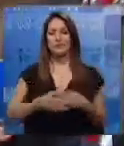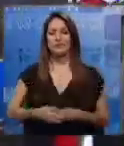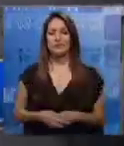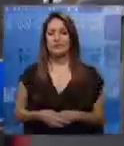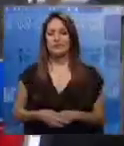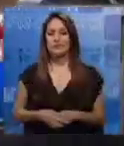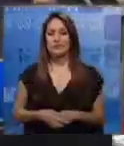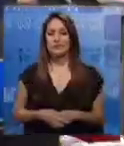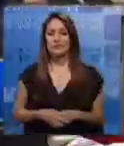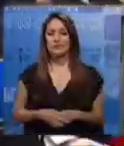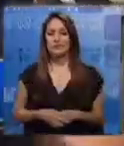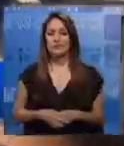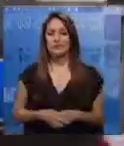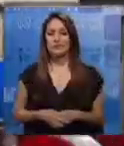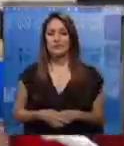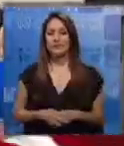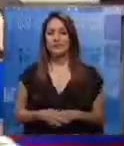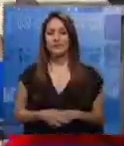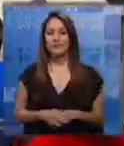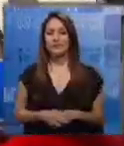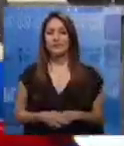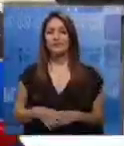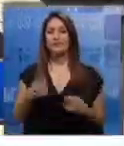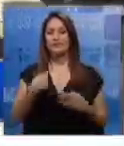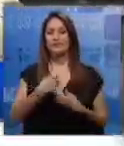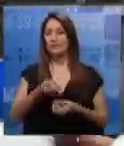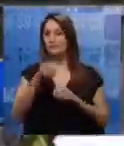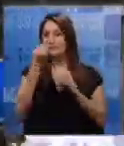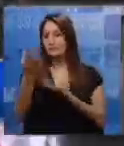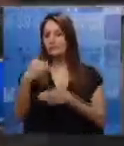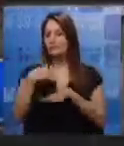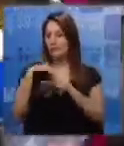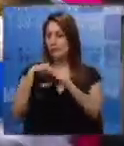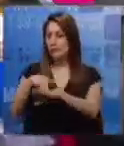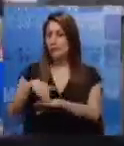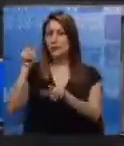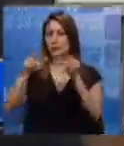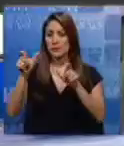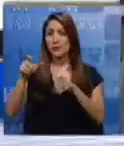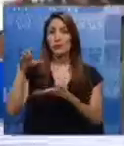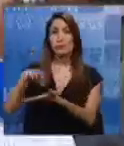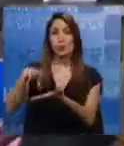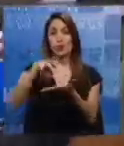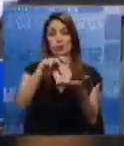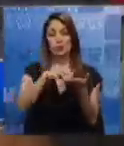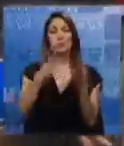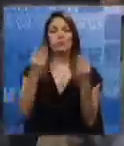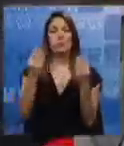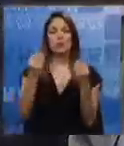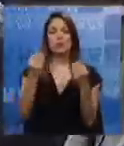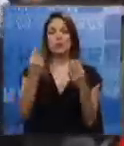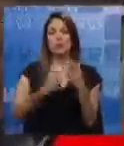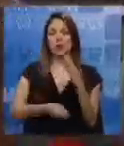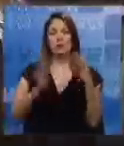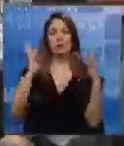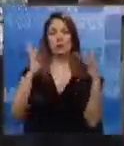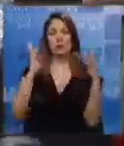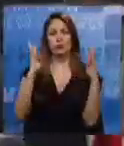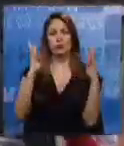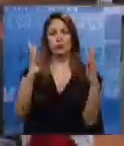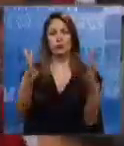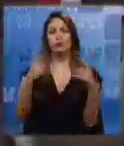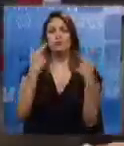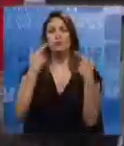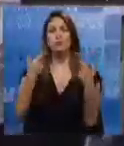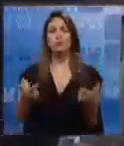¡Presidente! ¡Te queremos, presidente! Le expresaron palabras de respaldo y ciudadanos de algunas provincias formaron cadenas humanas para